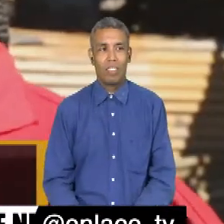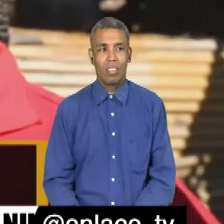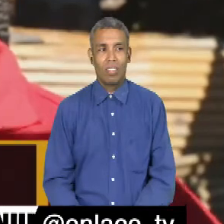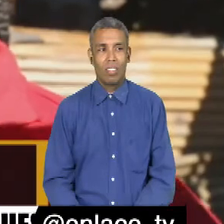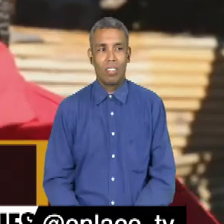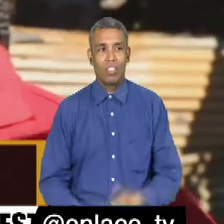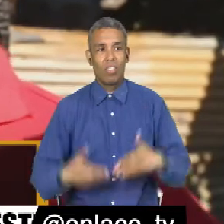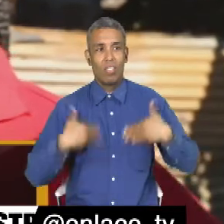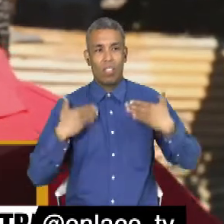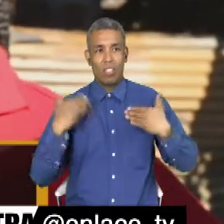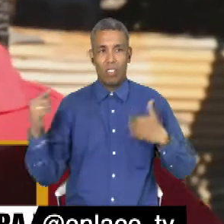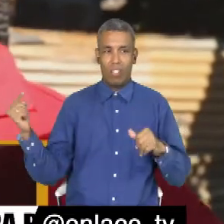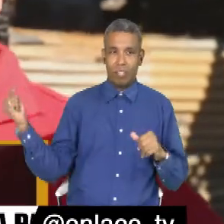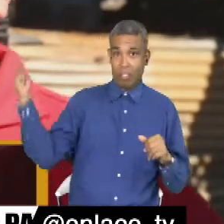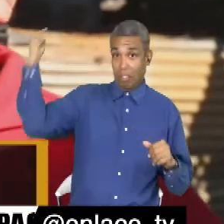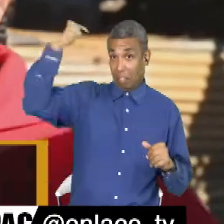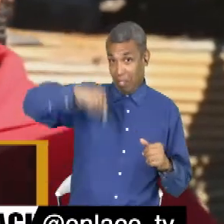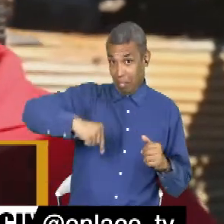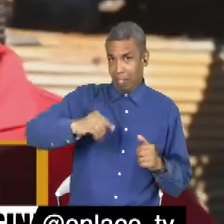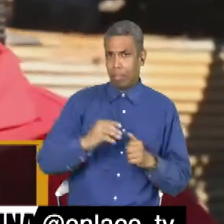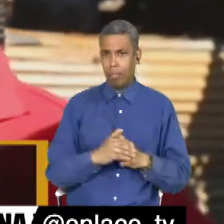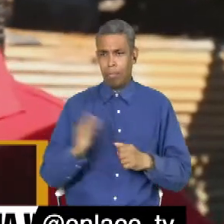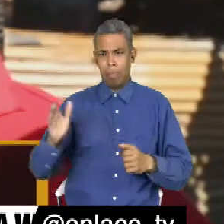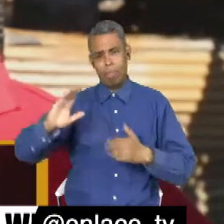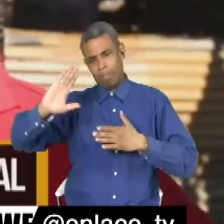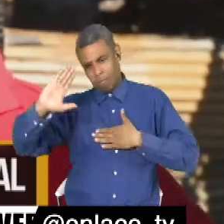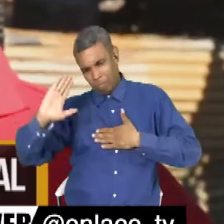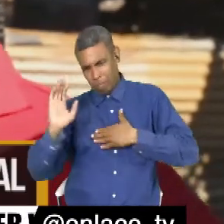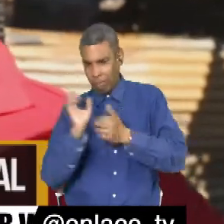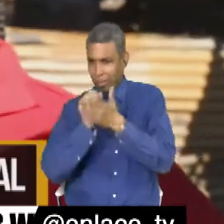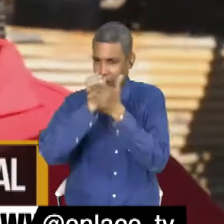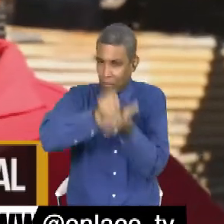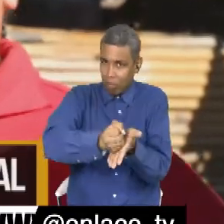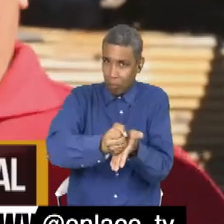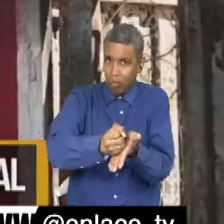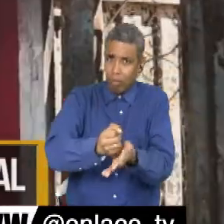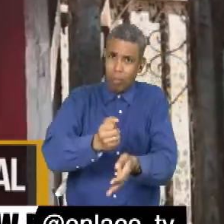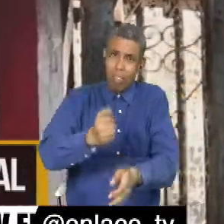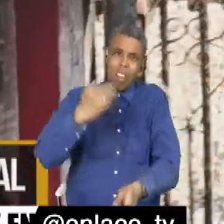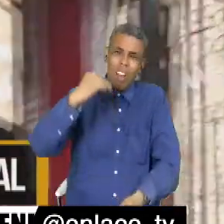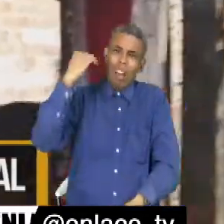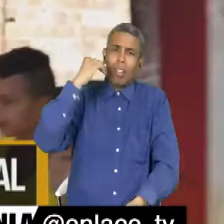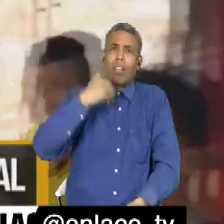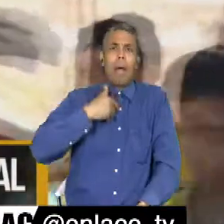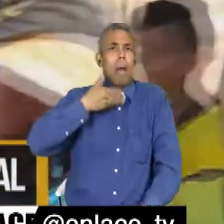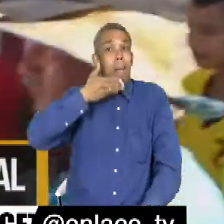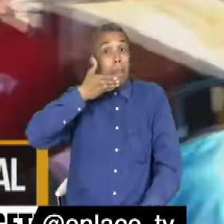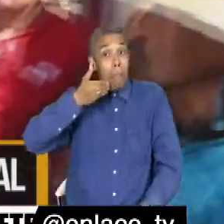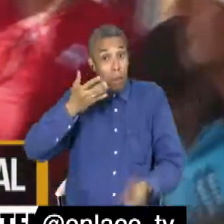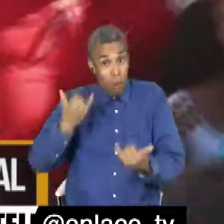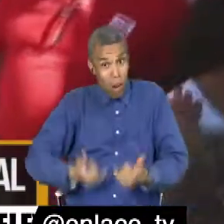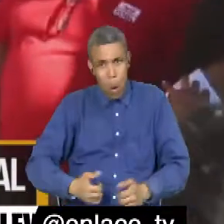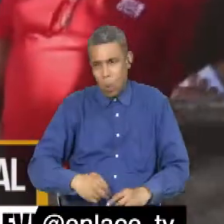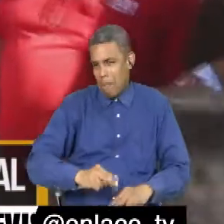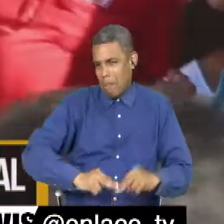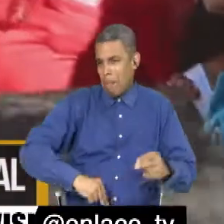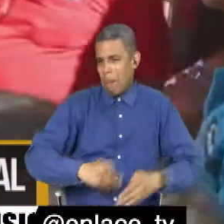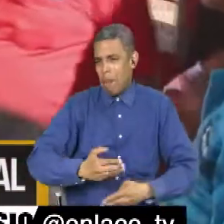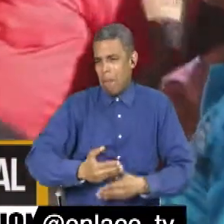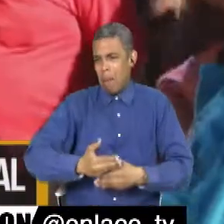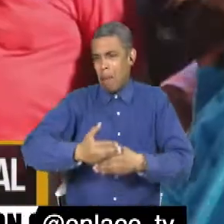nos confirmó que vamos a estar mejor que como estábamos, ya nos va a quedar la casita